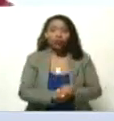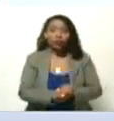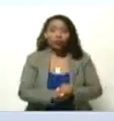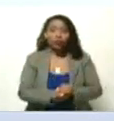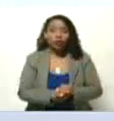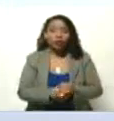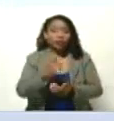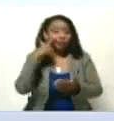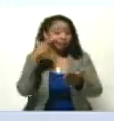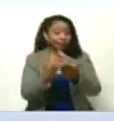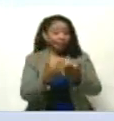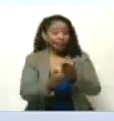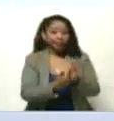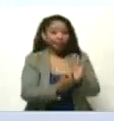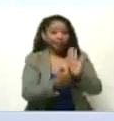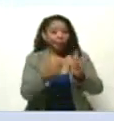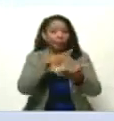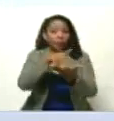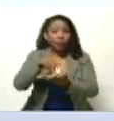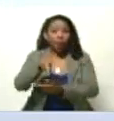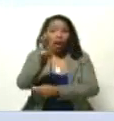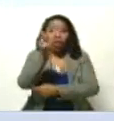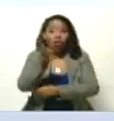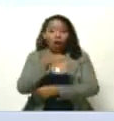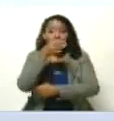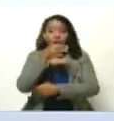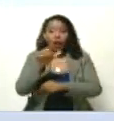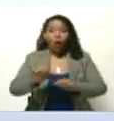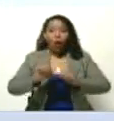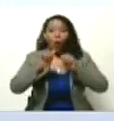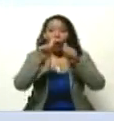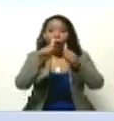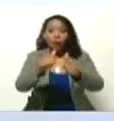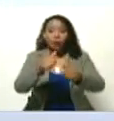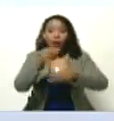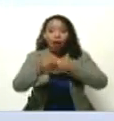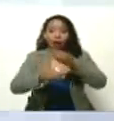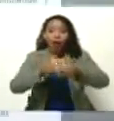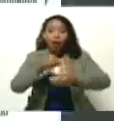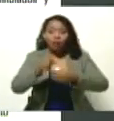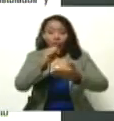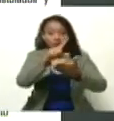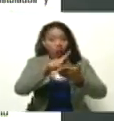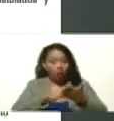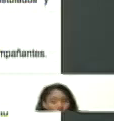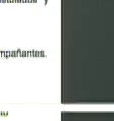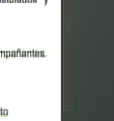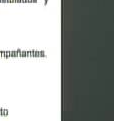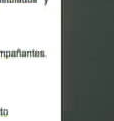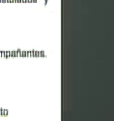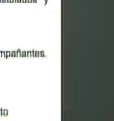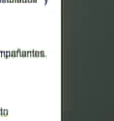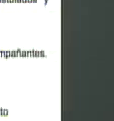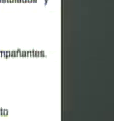Se verifica la participación a las 2 de la tarde, arranca, y se hace listado de asistencia.